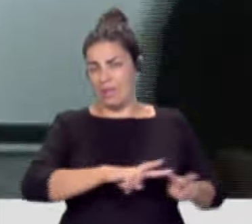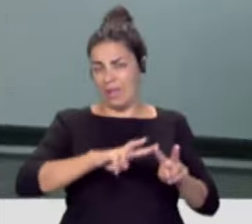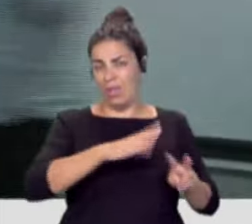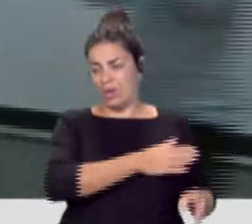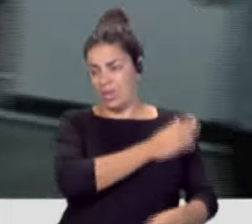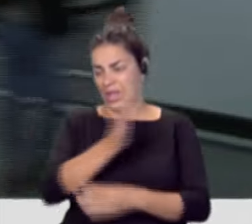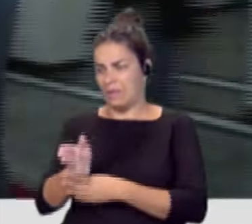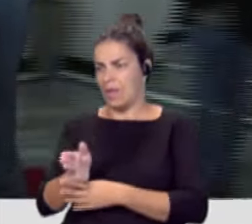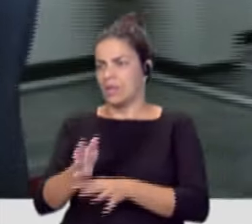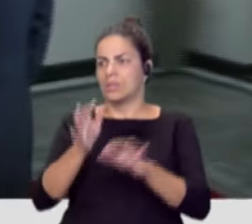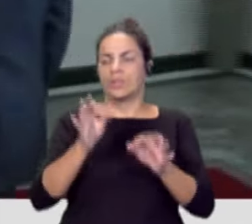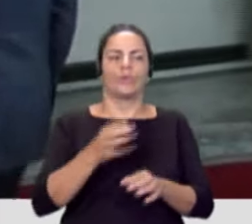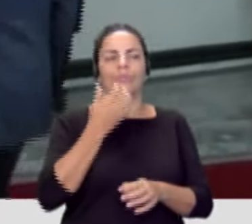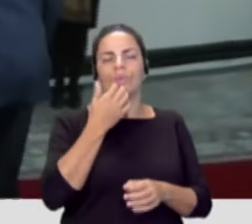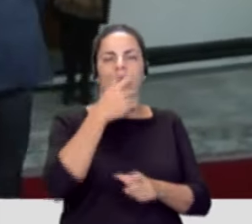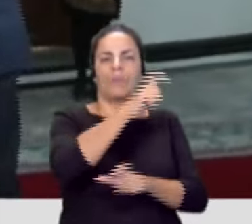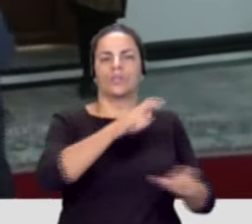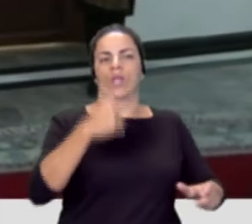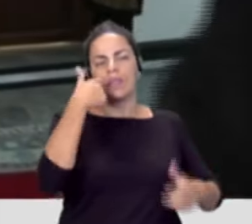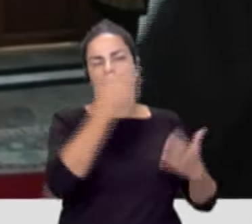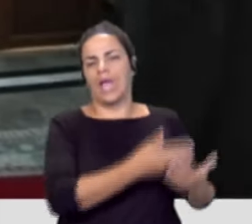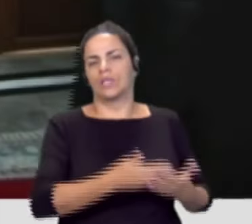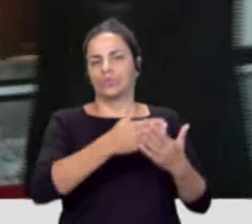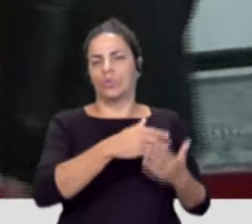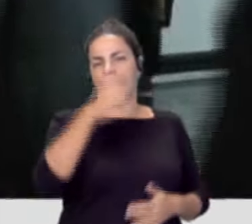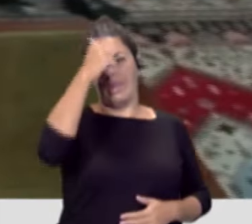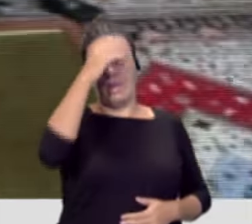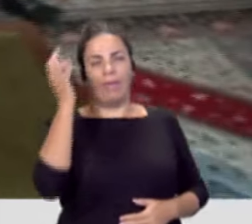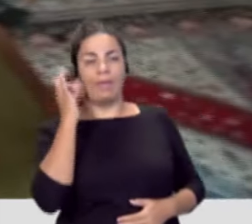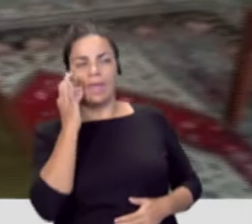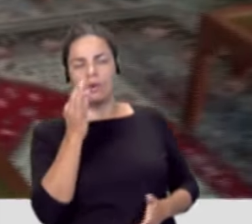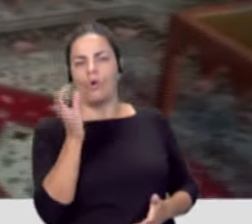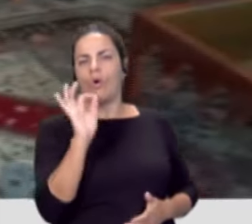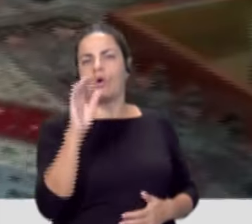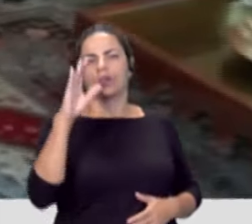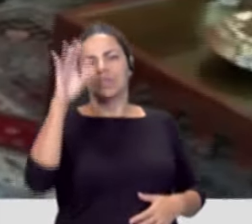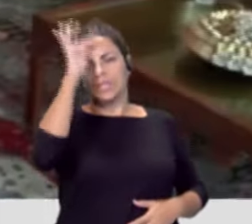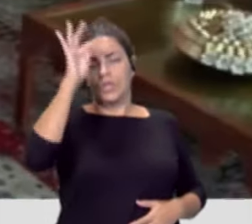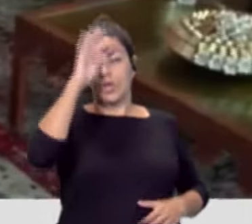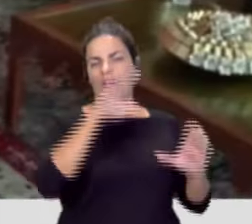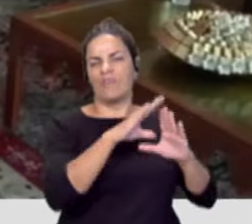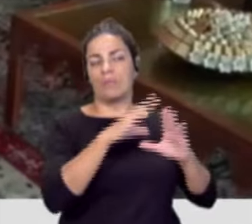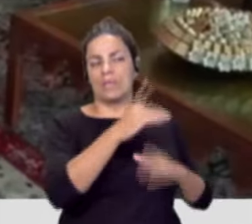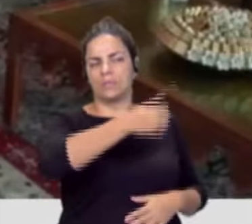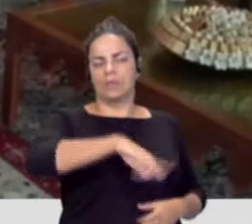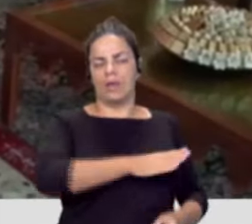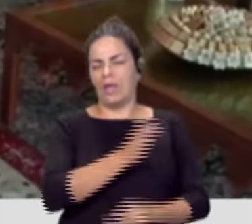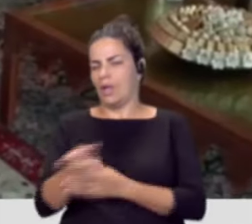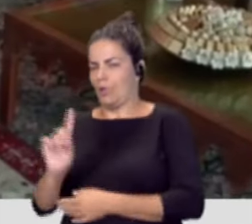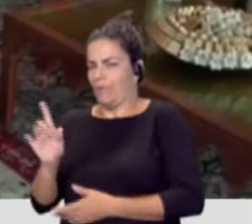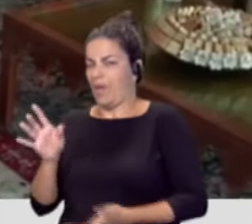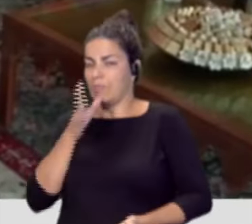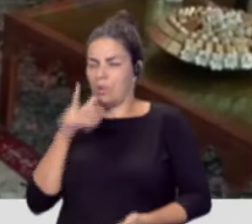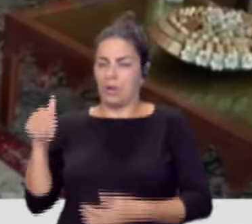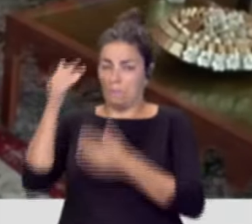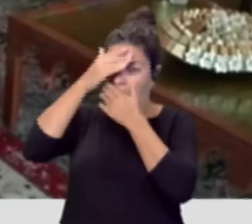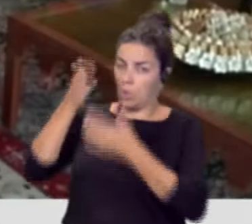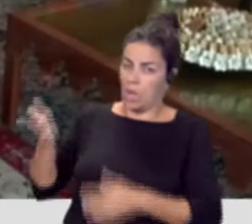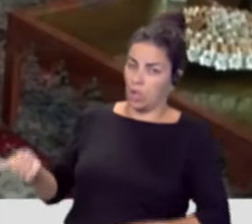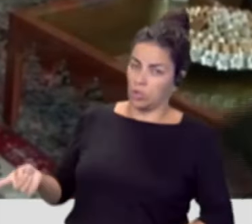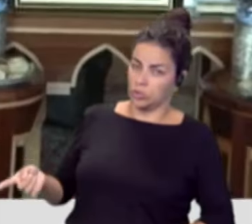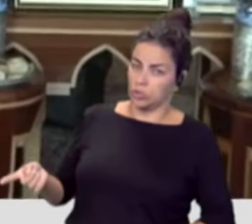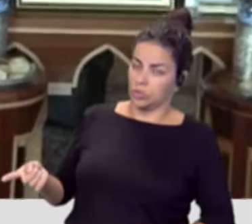va nadie de estudios de género, de teoría feminista, como soy yo, porque claro, Marruecos... No, cada uno tira por los ¿qué decir? Ella y me